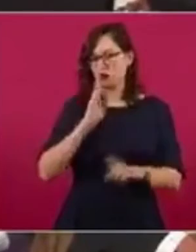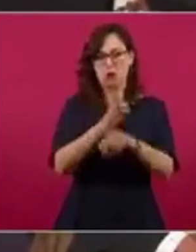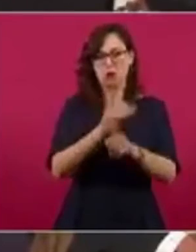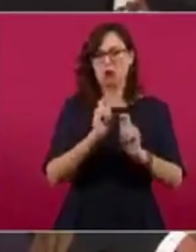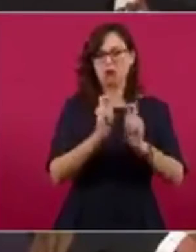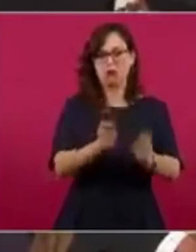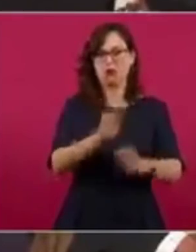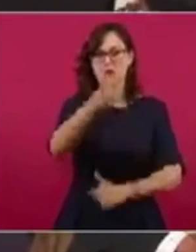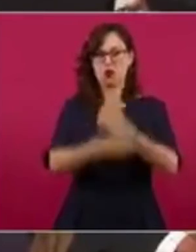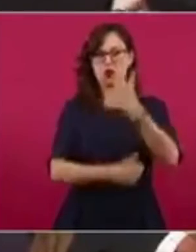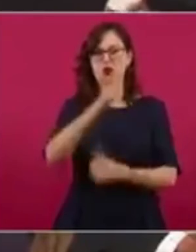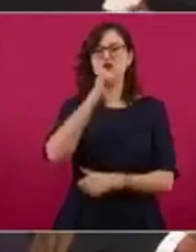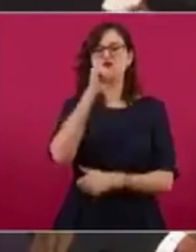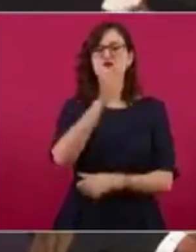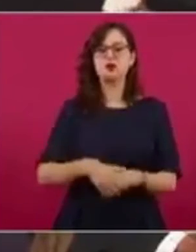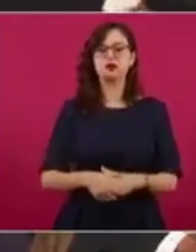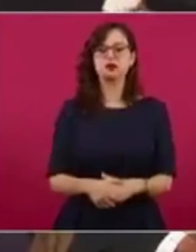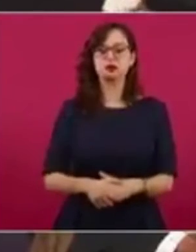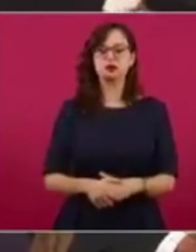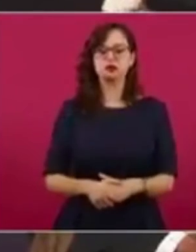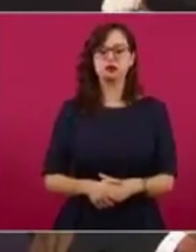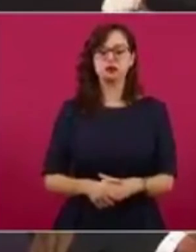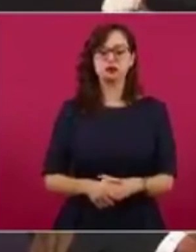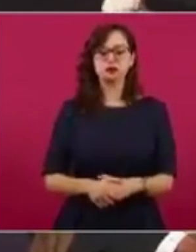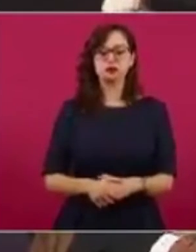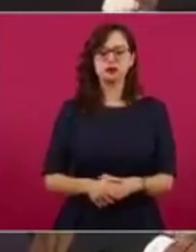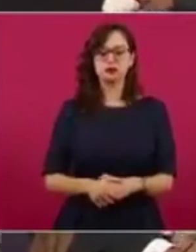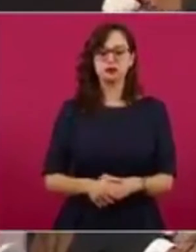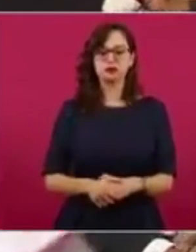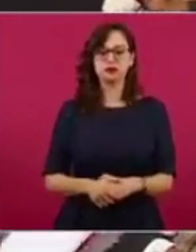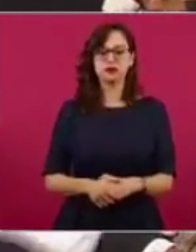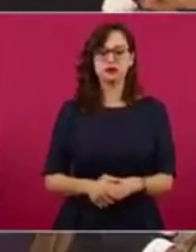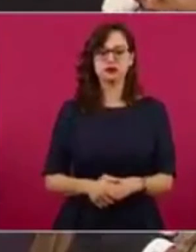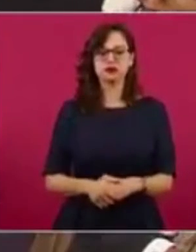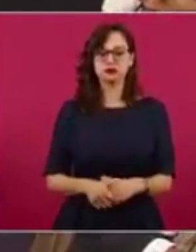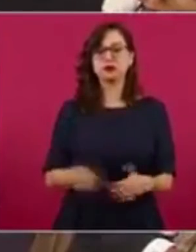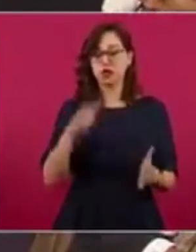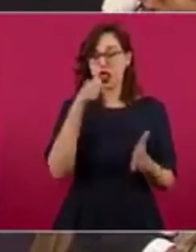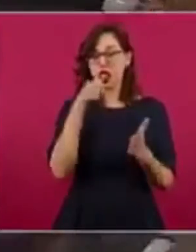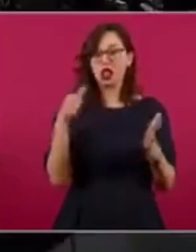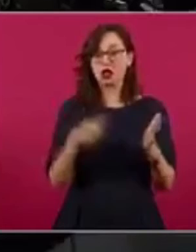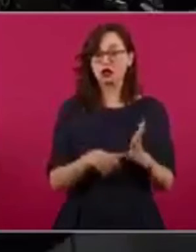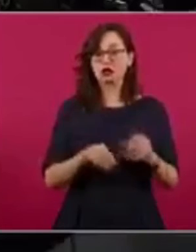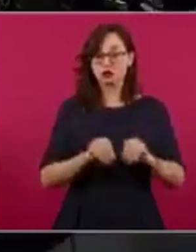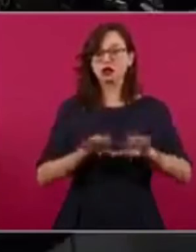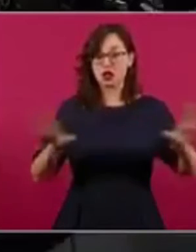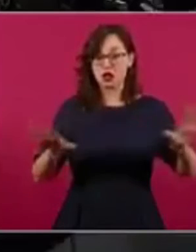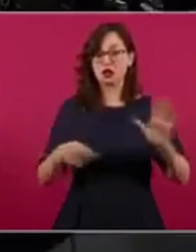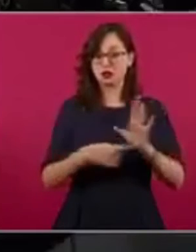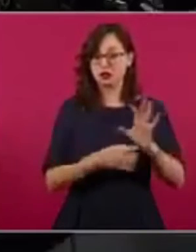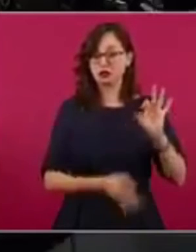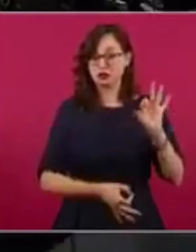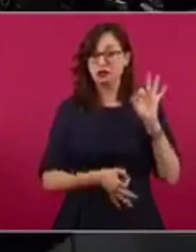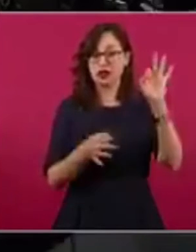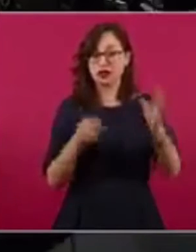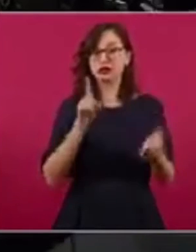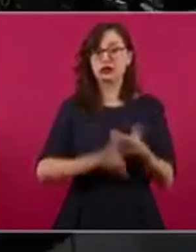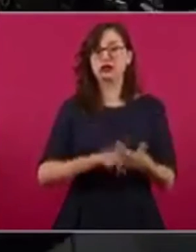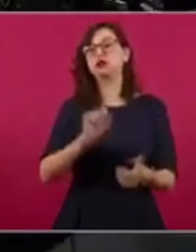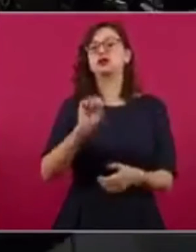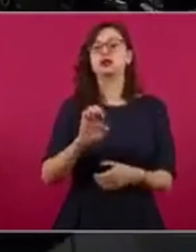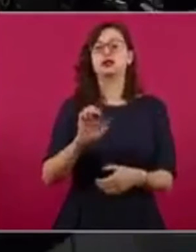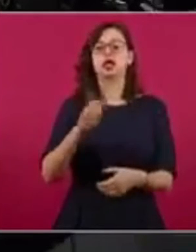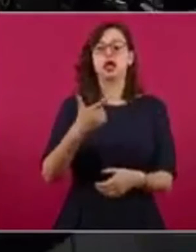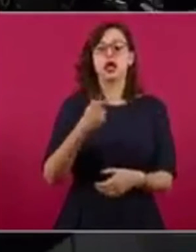los términos de las leyes de materia. Pues esta carta, señor presidente, que está en la hemeroteca del gobierno, que en